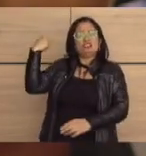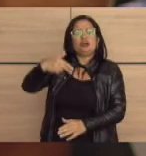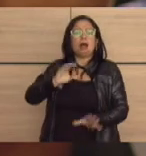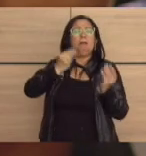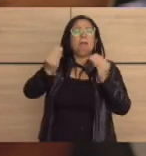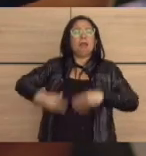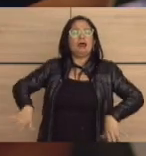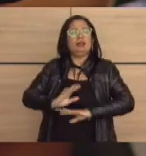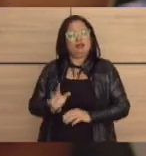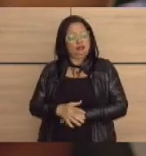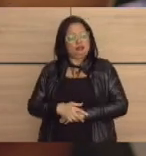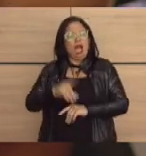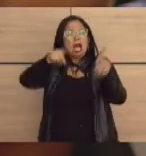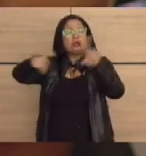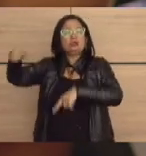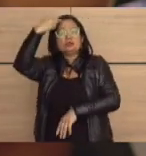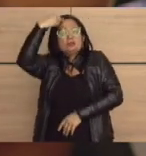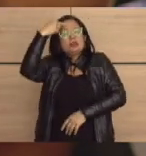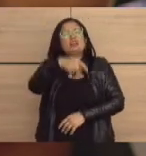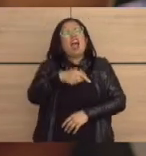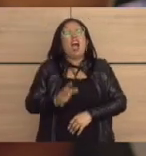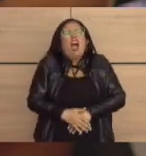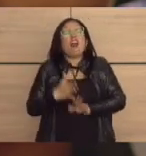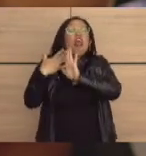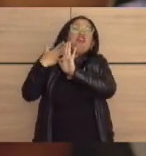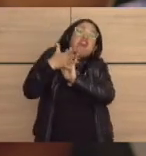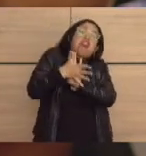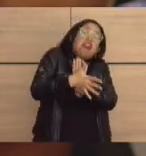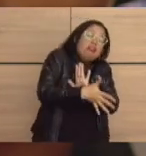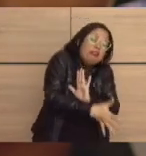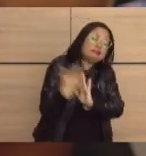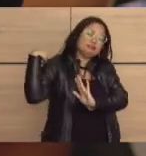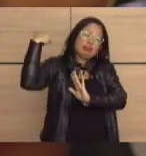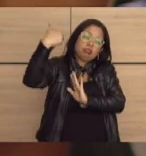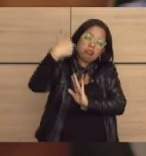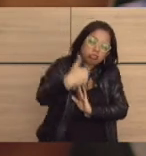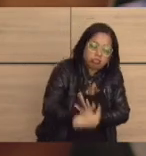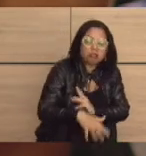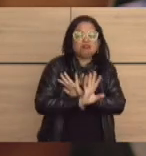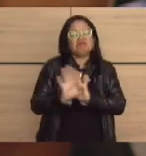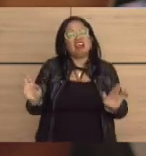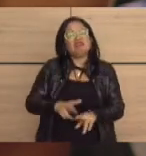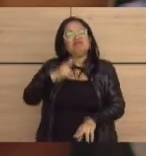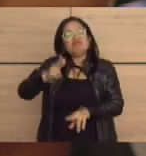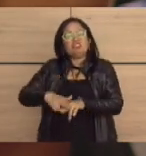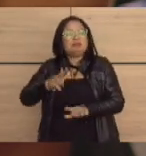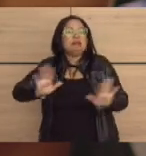siguen mirándolos solamente como esa leyenda absurda de lo rudimentario y de lo primitivo.